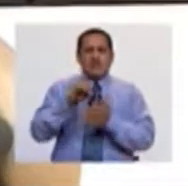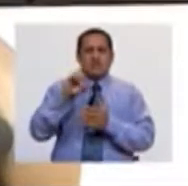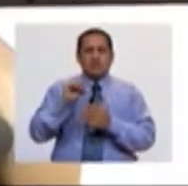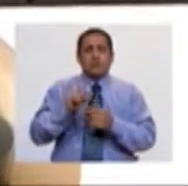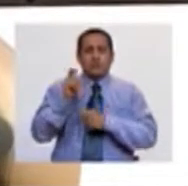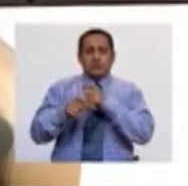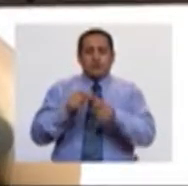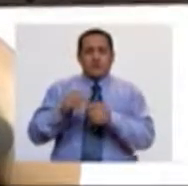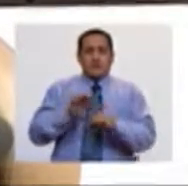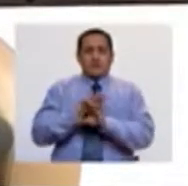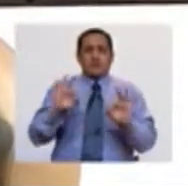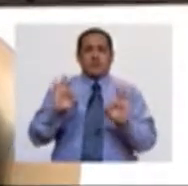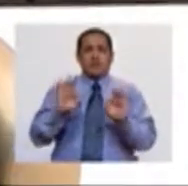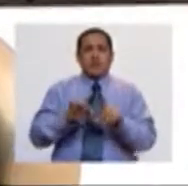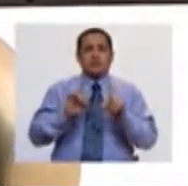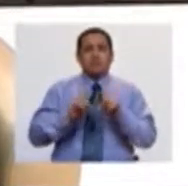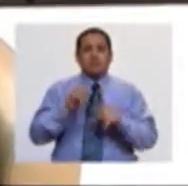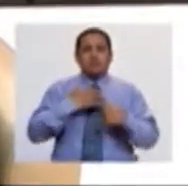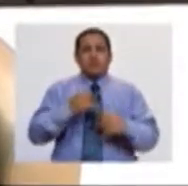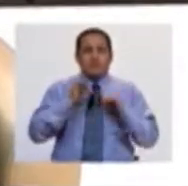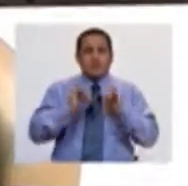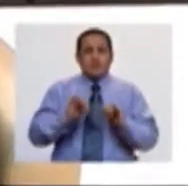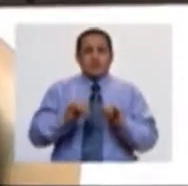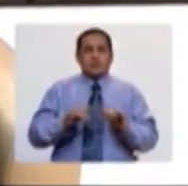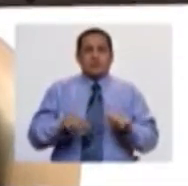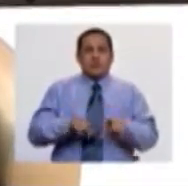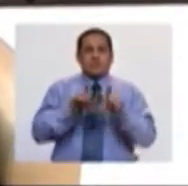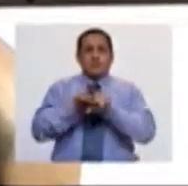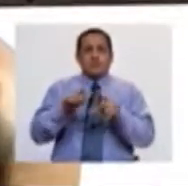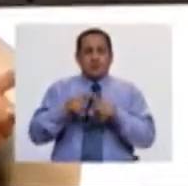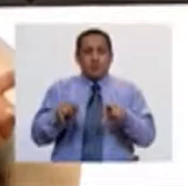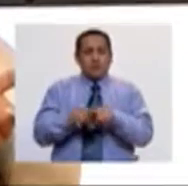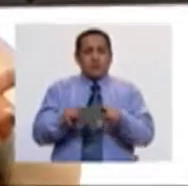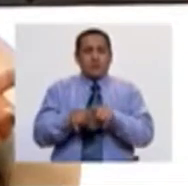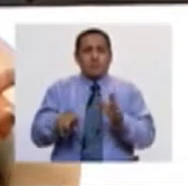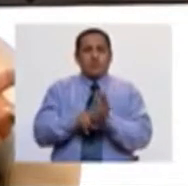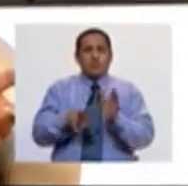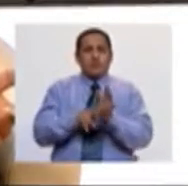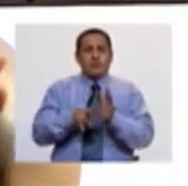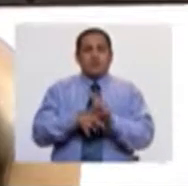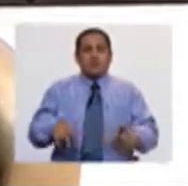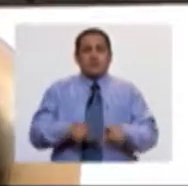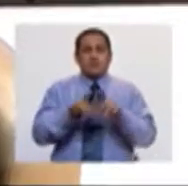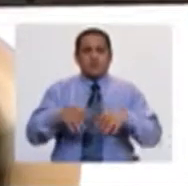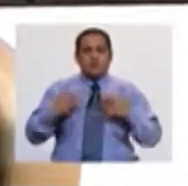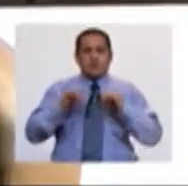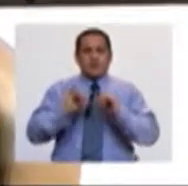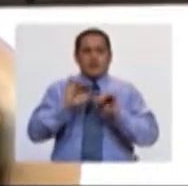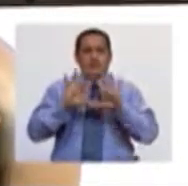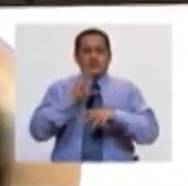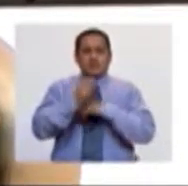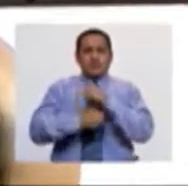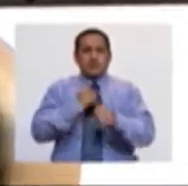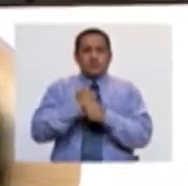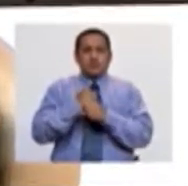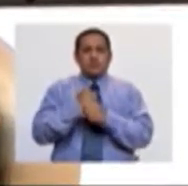servicio militar obligatorio y desean quedarse periodos adicionales, pero igualmente con propina. Y se pueden quedar hasta 10